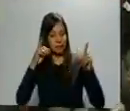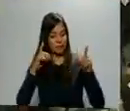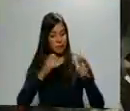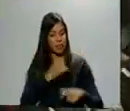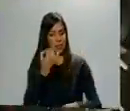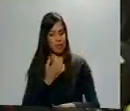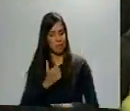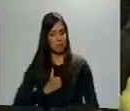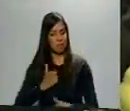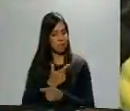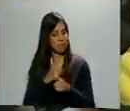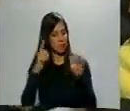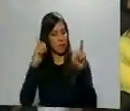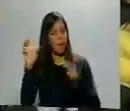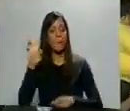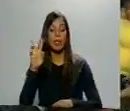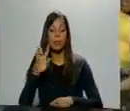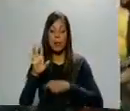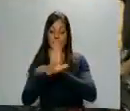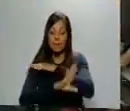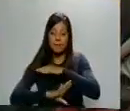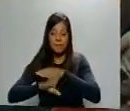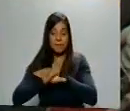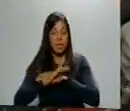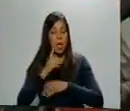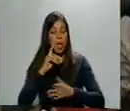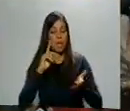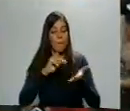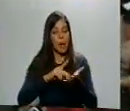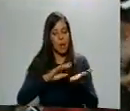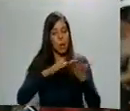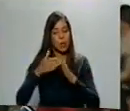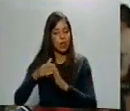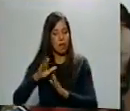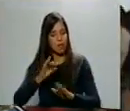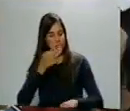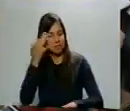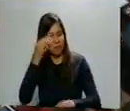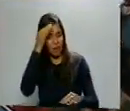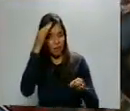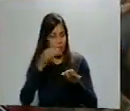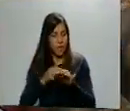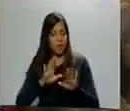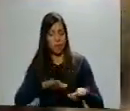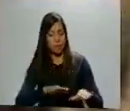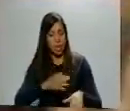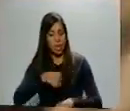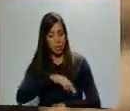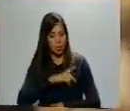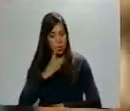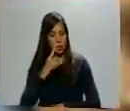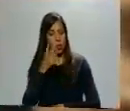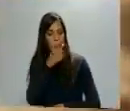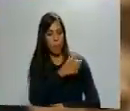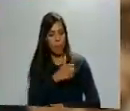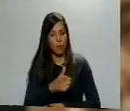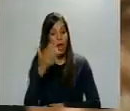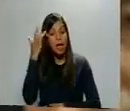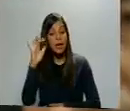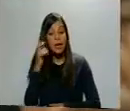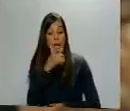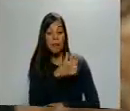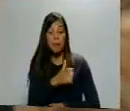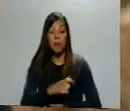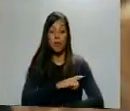realmente creemos en la participación popular, de los que realmente nos debemos al pueblo y que creemos que el pueblo